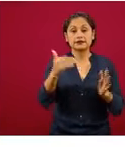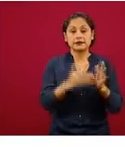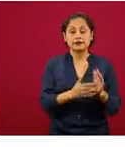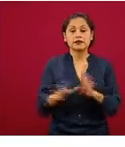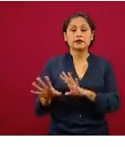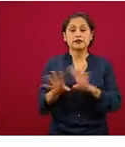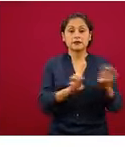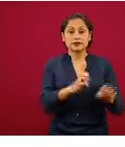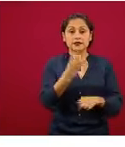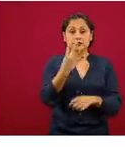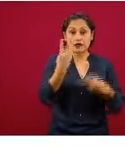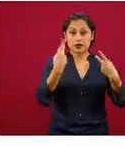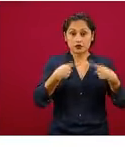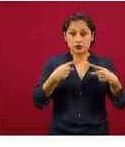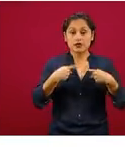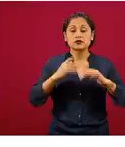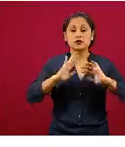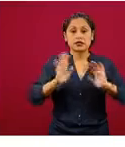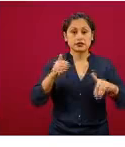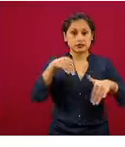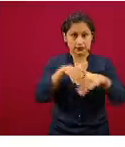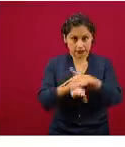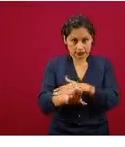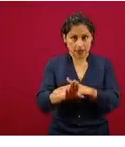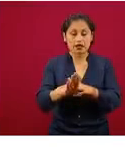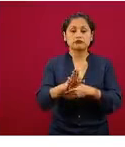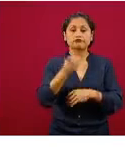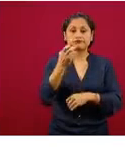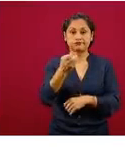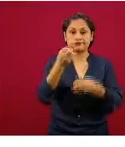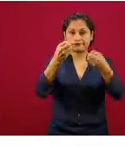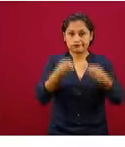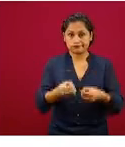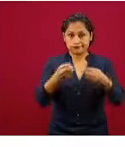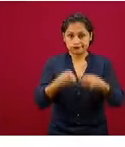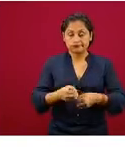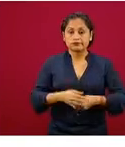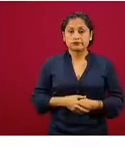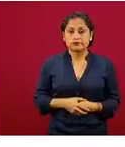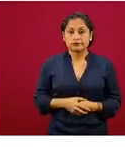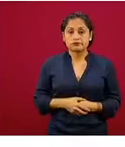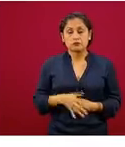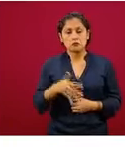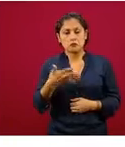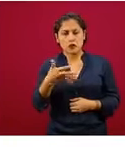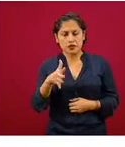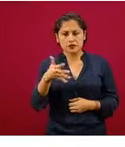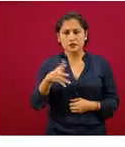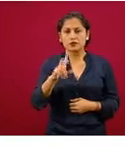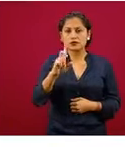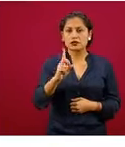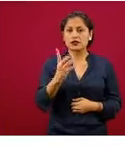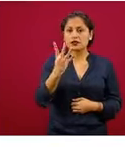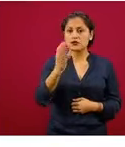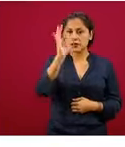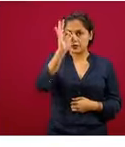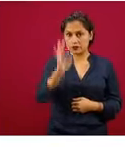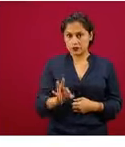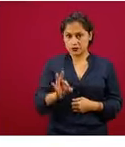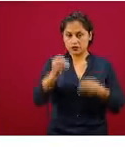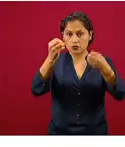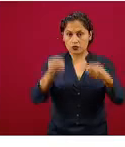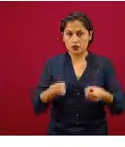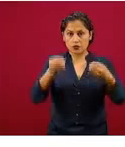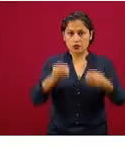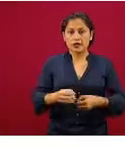7.924 personas que ya estaban ocupando una de estas camas, lo cual representa una ocupación del 34%.